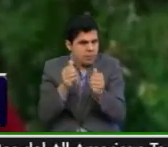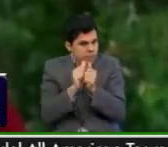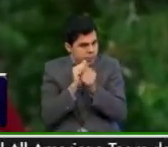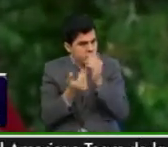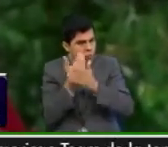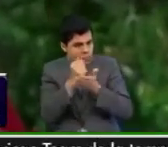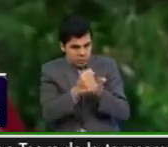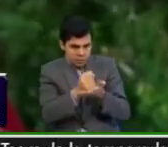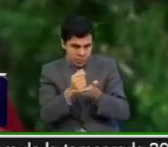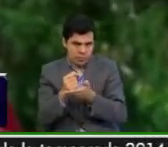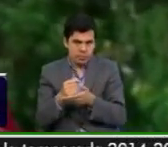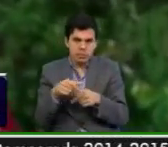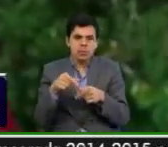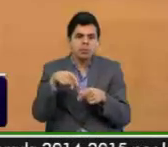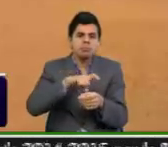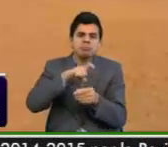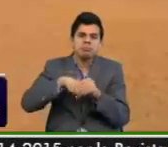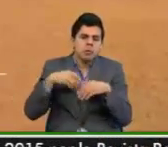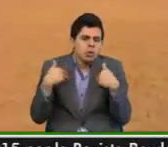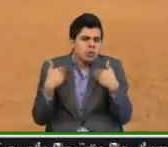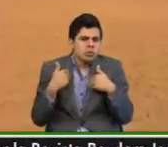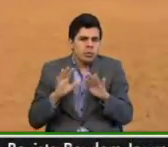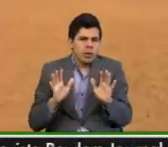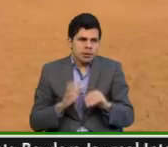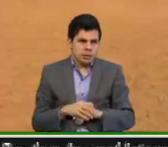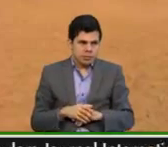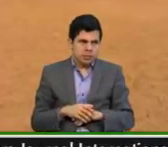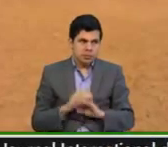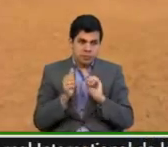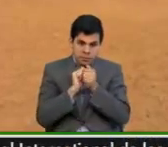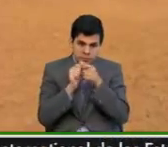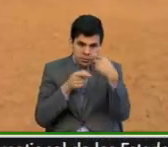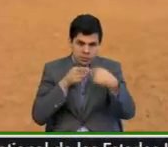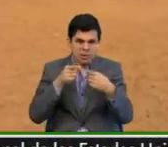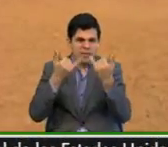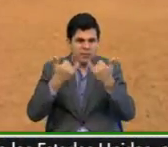deportistas. Es totalmente recreativo. Este torneo interno terminará el 18 de octubre.